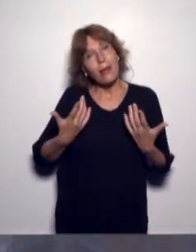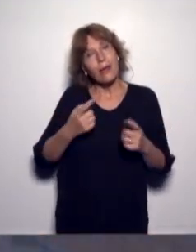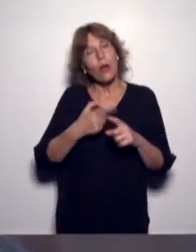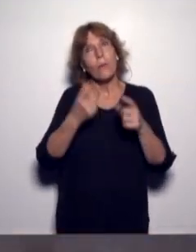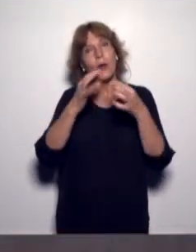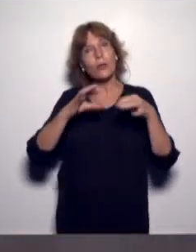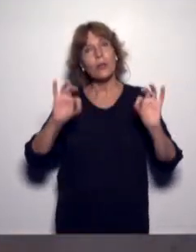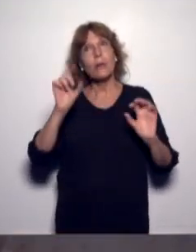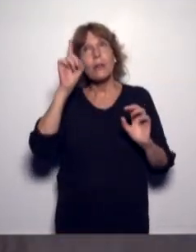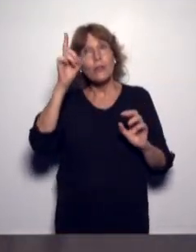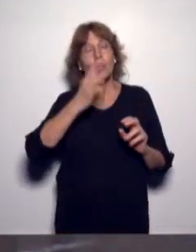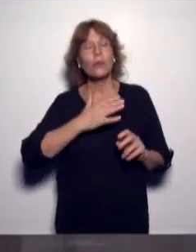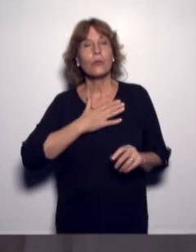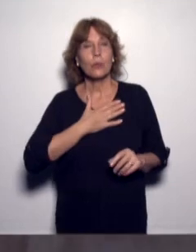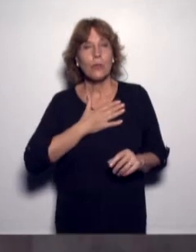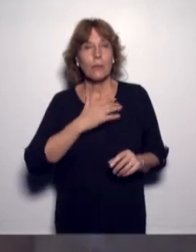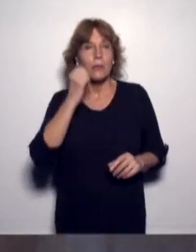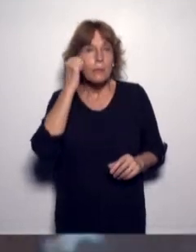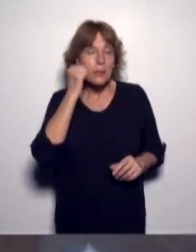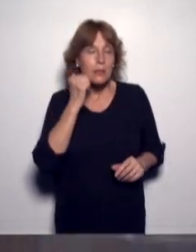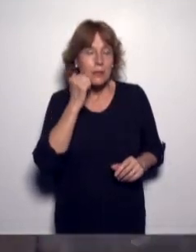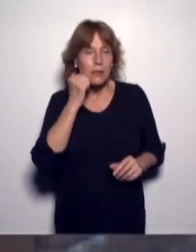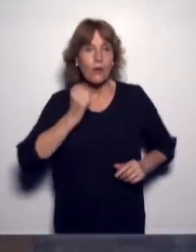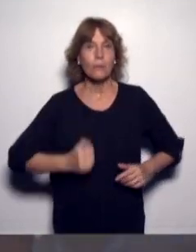alegras con tu salvación,